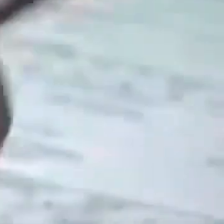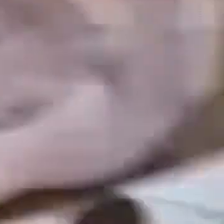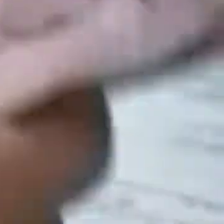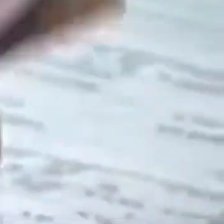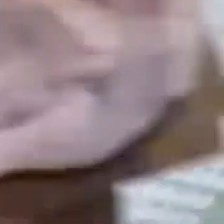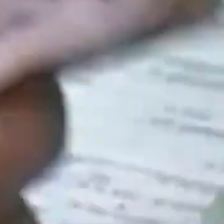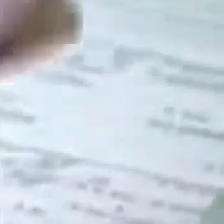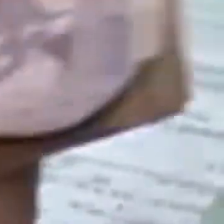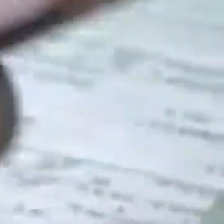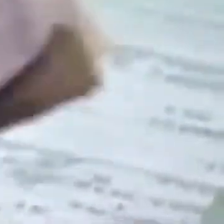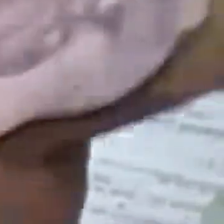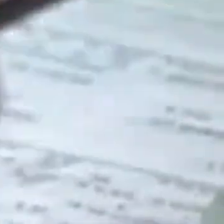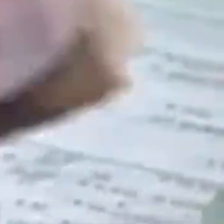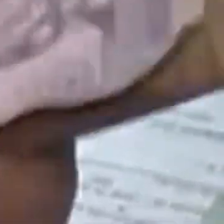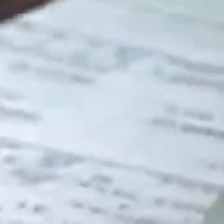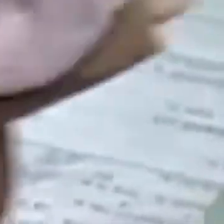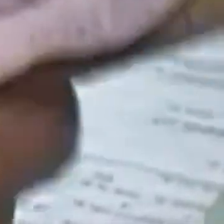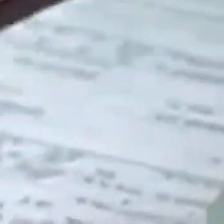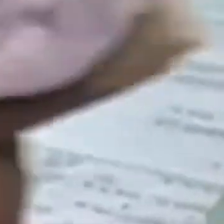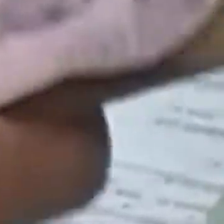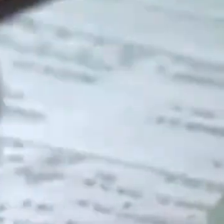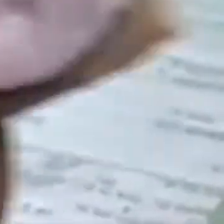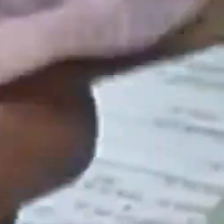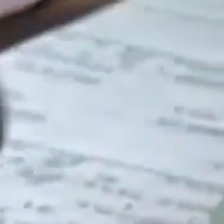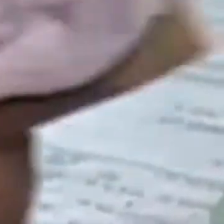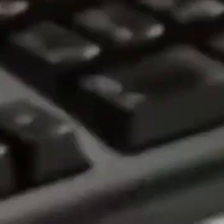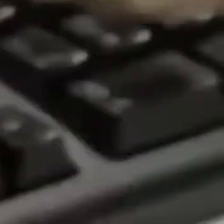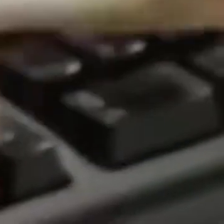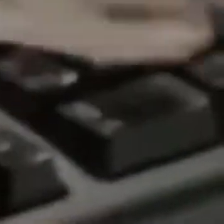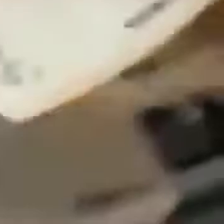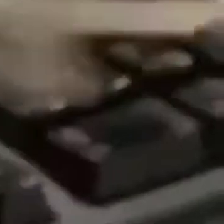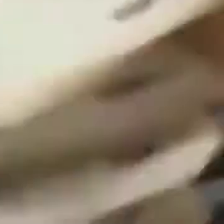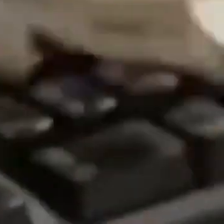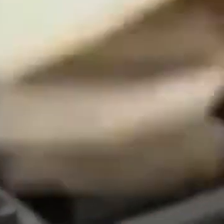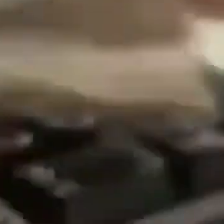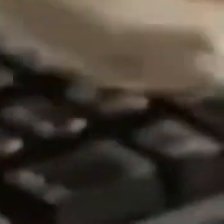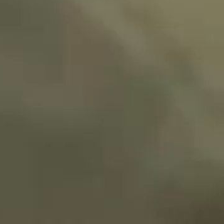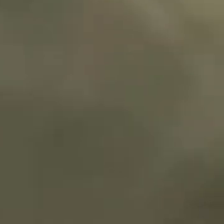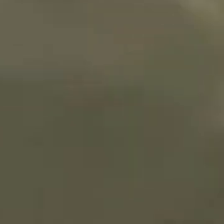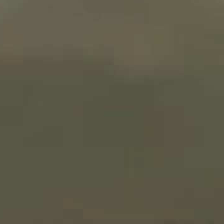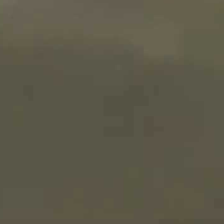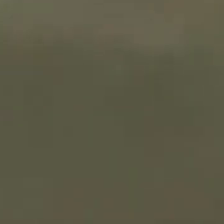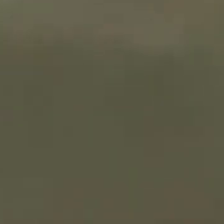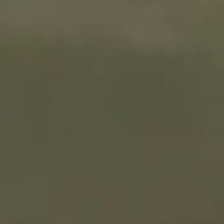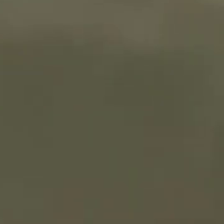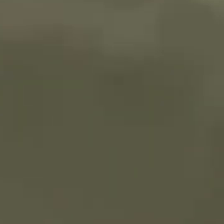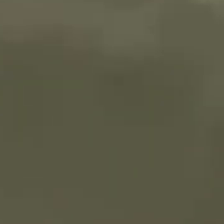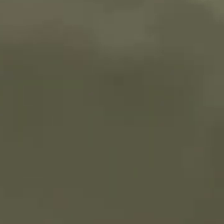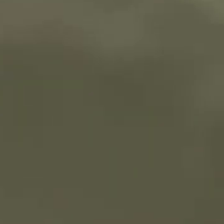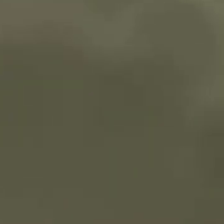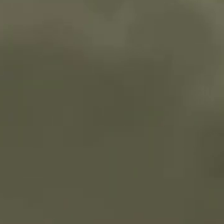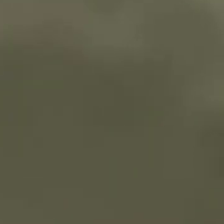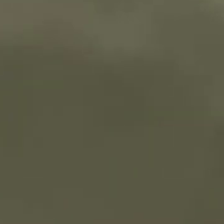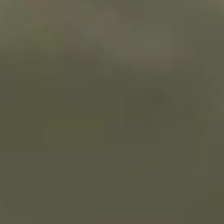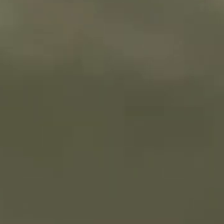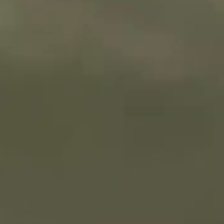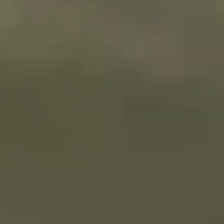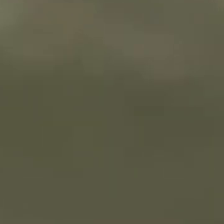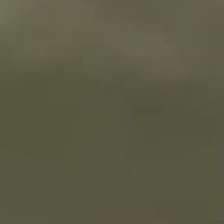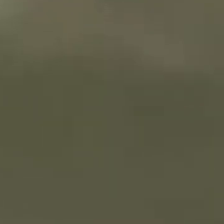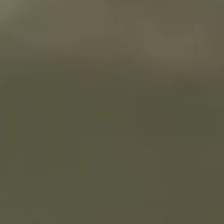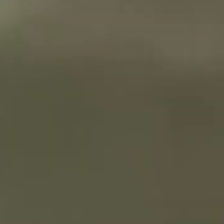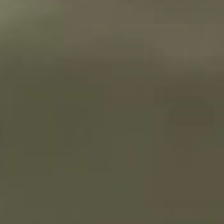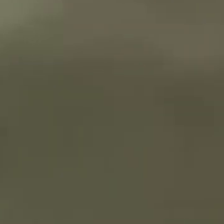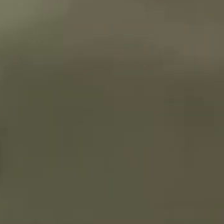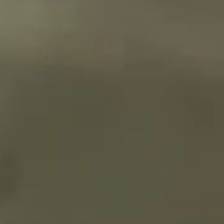pago anticipado solo en el sector público permitirá poner recursos por el orden de 1,4 billones de pesos en la economía nacional. Lo dicho